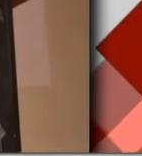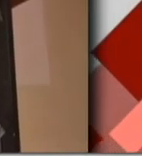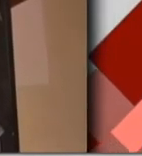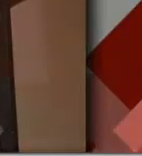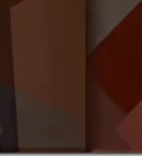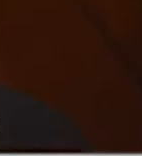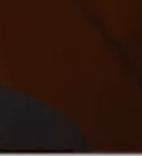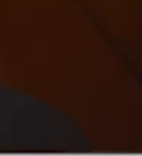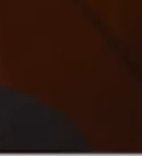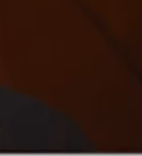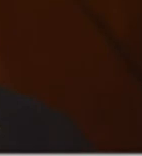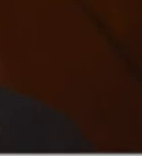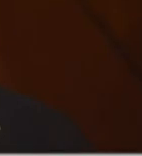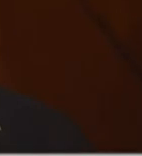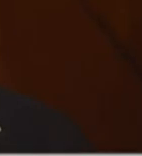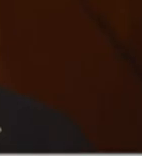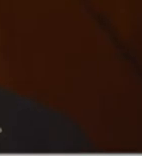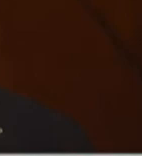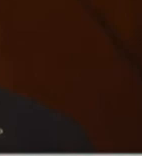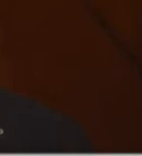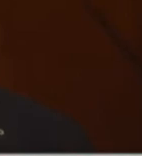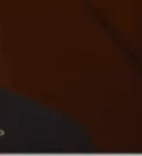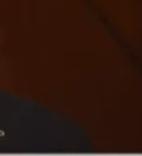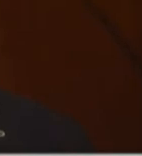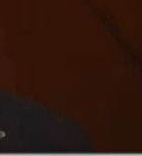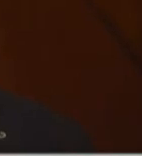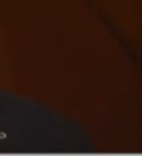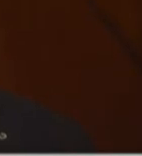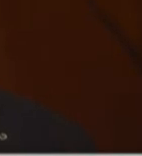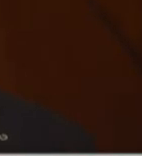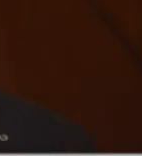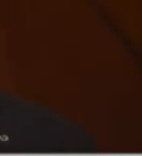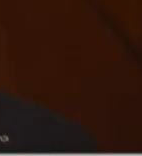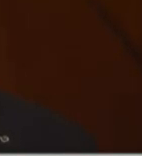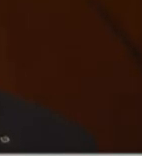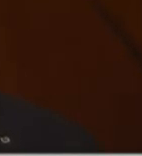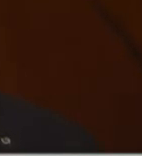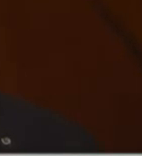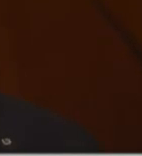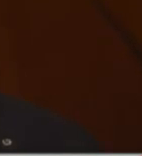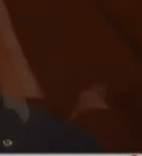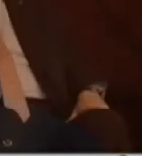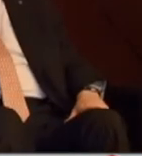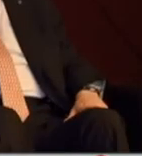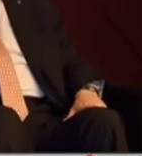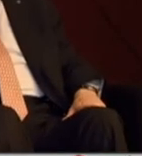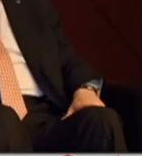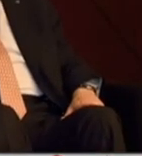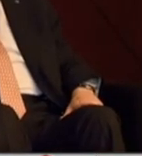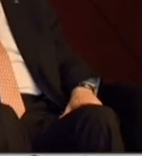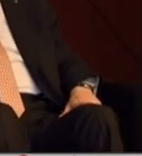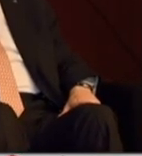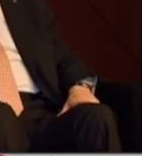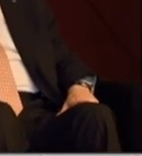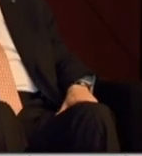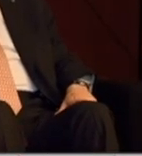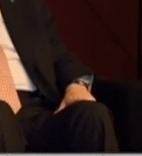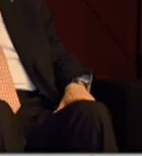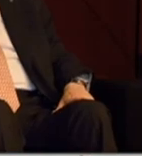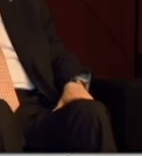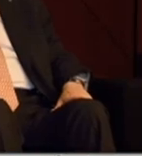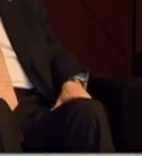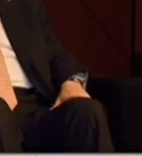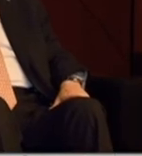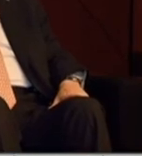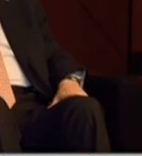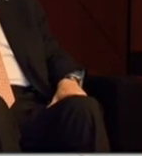Capilla Alfonsina, donde conoció el acervo artístico, bibliográfico y documental que resguarda el recinto del INBA. Por su parte, la